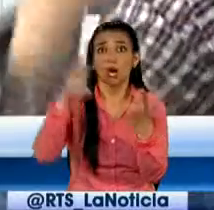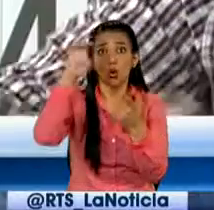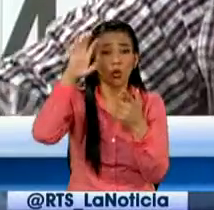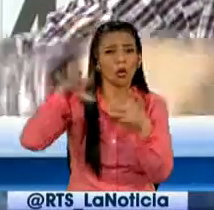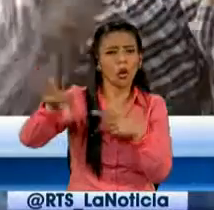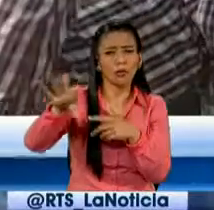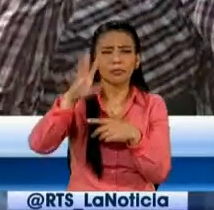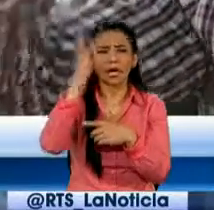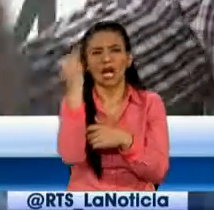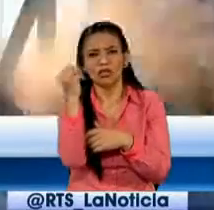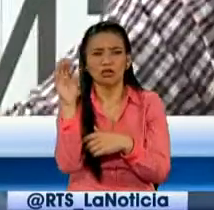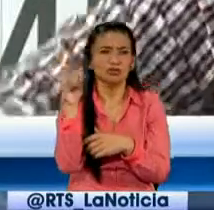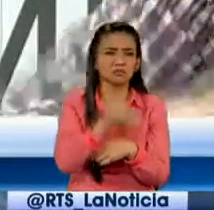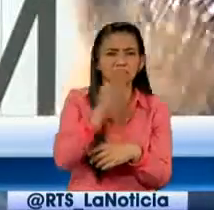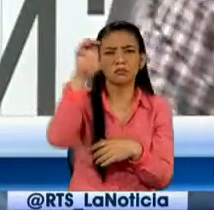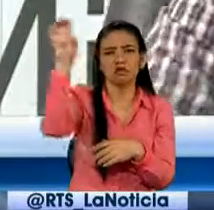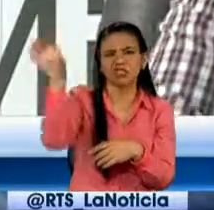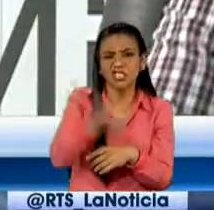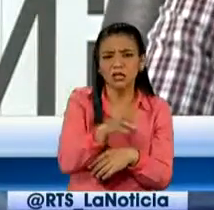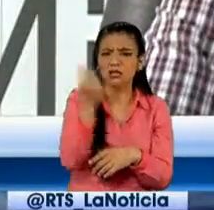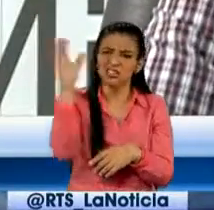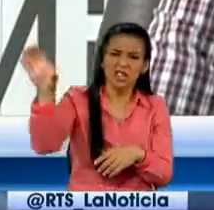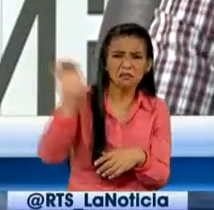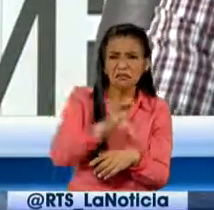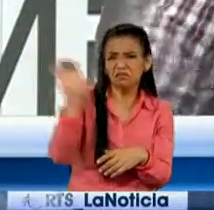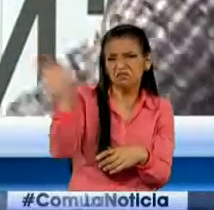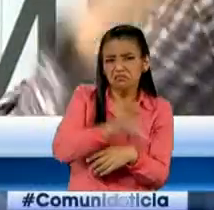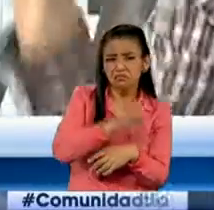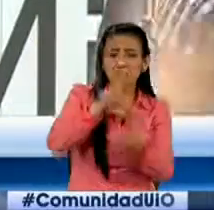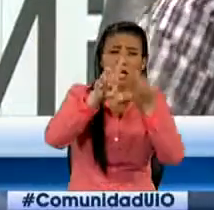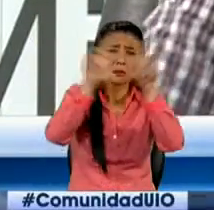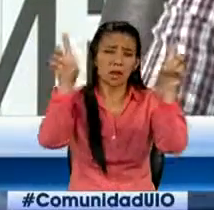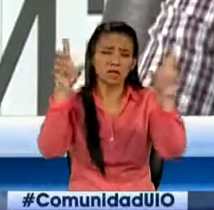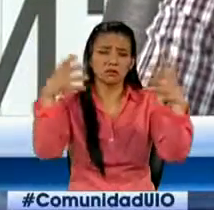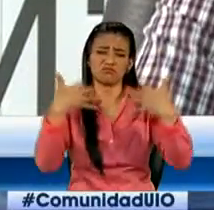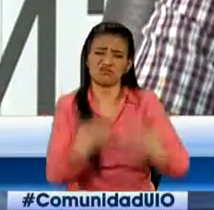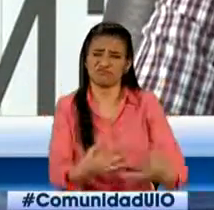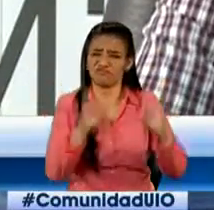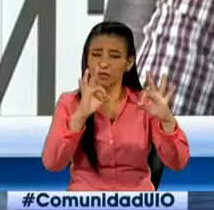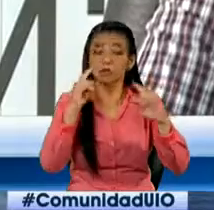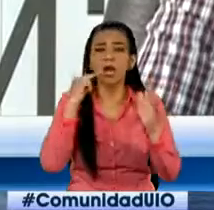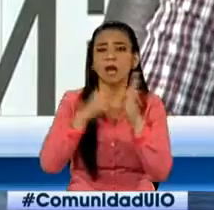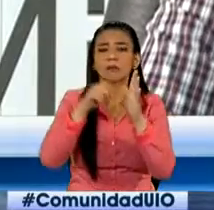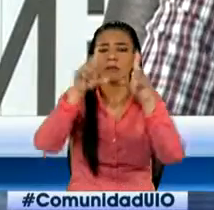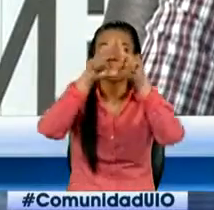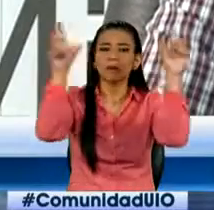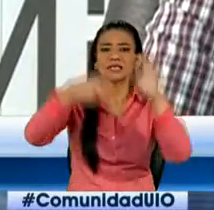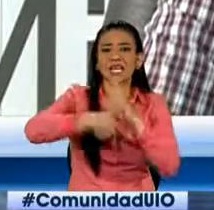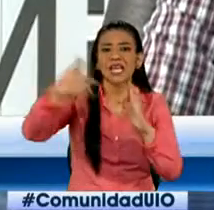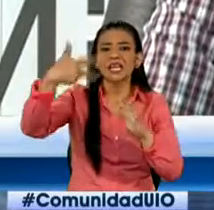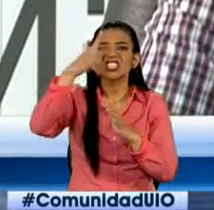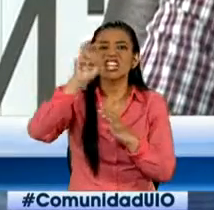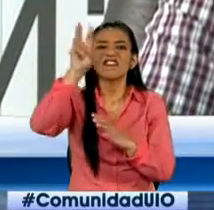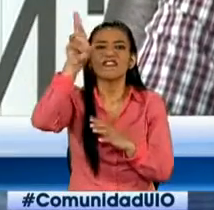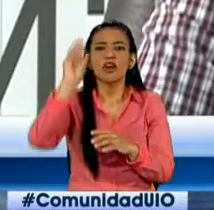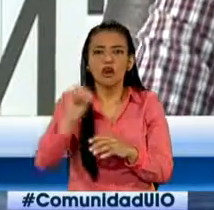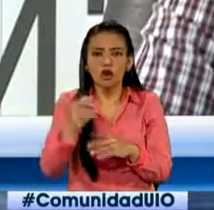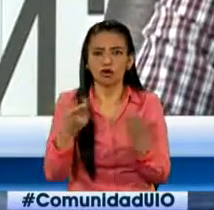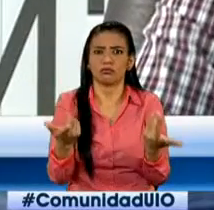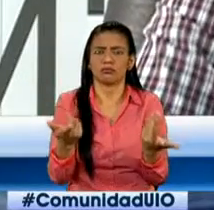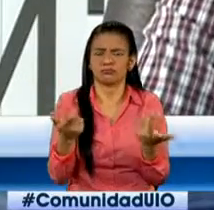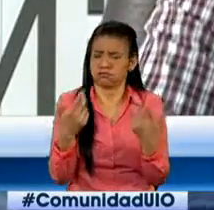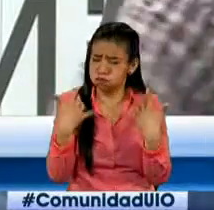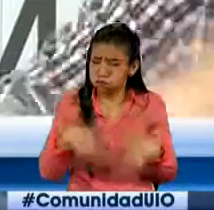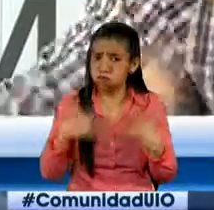aportan 14% y grandes cantidades, ¿no? Empresas transnacionales como la misma Chevron aporta con 3.5% de la contaminación